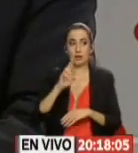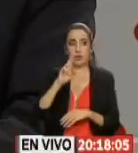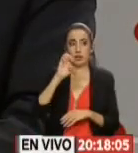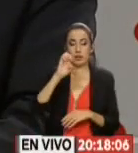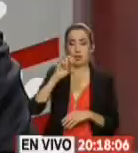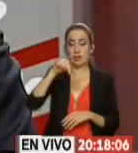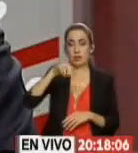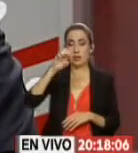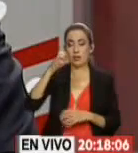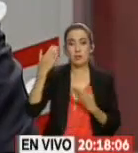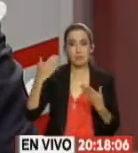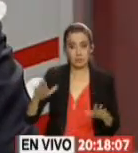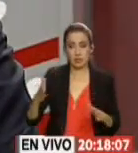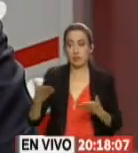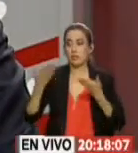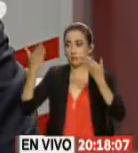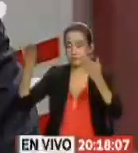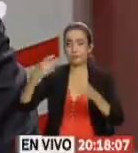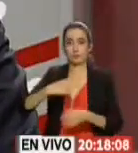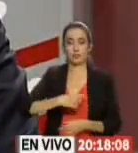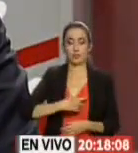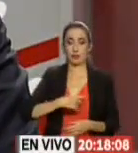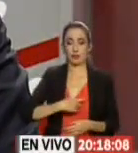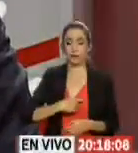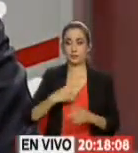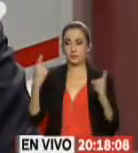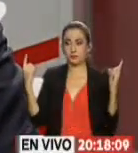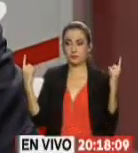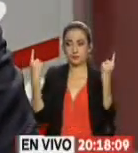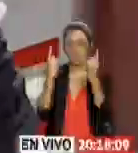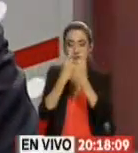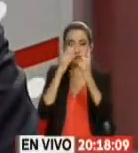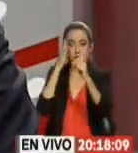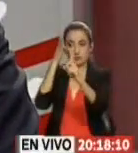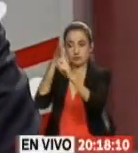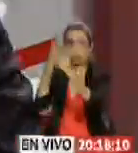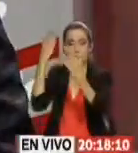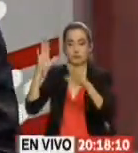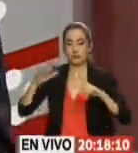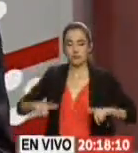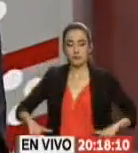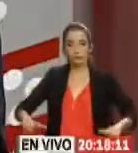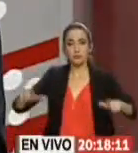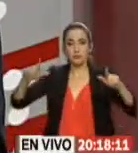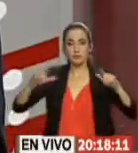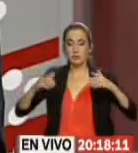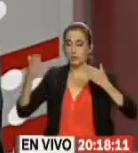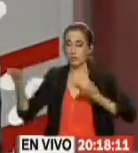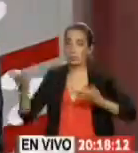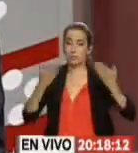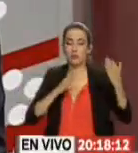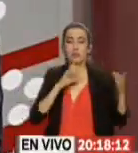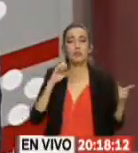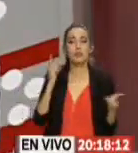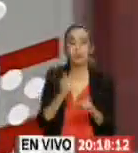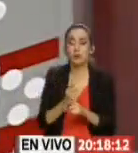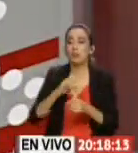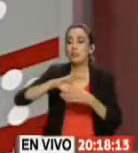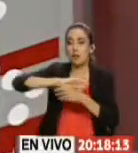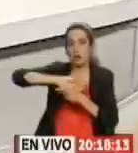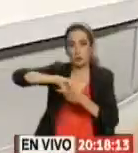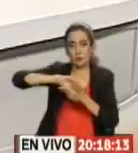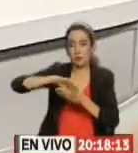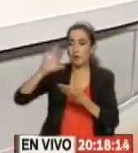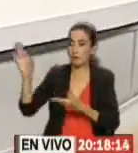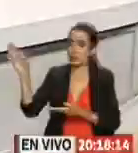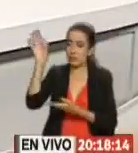Ha recibido ya las credenciales diplomáticas directamente por parte del presidente de la República, oficializándolo a él como